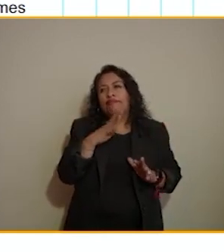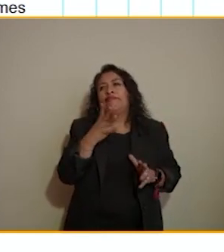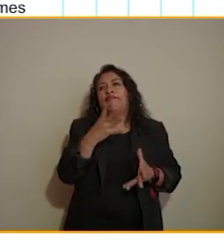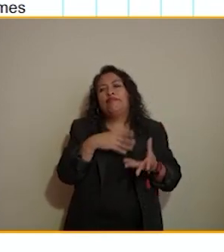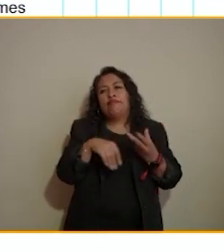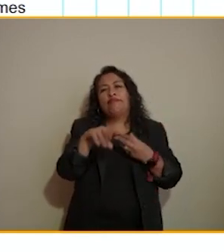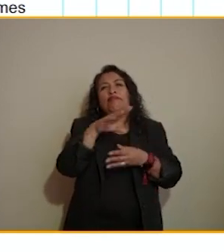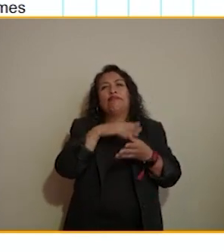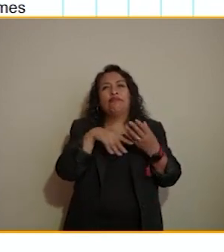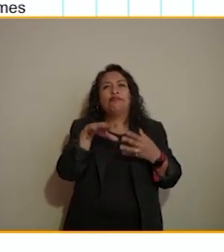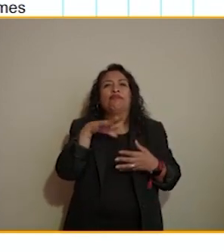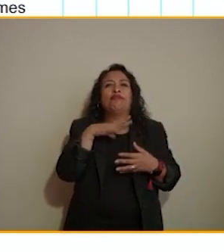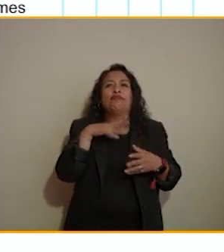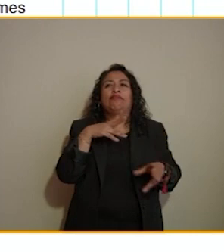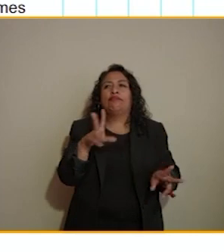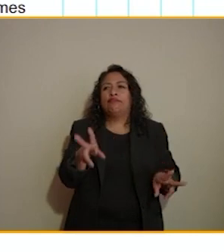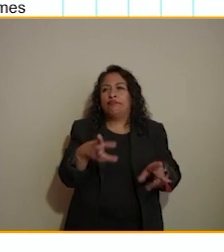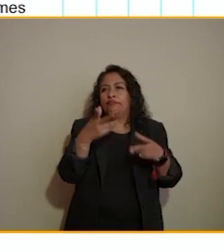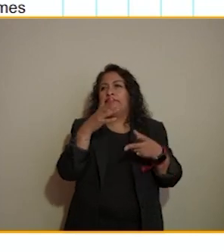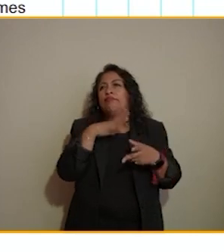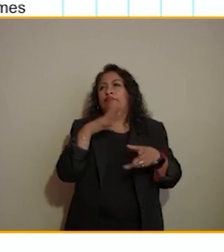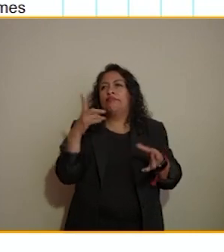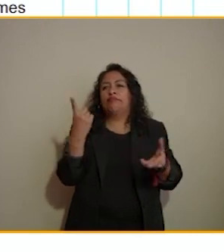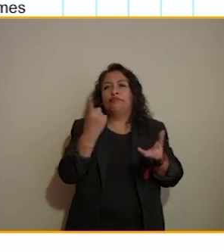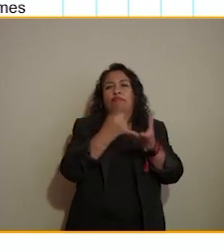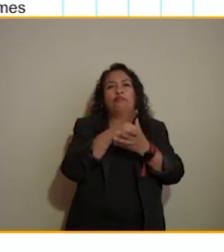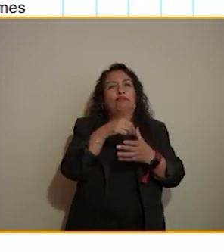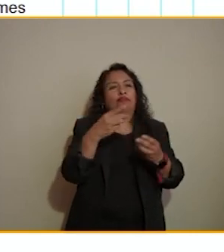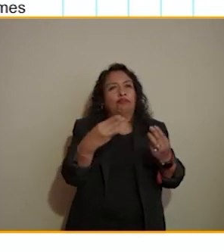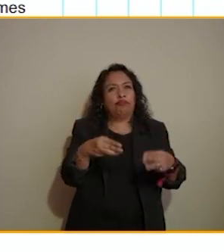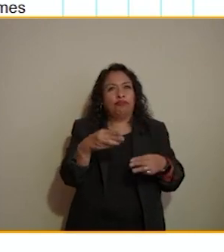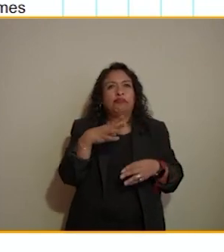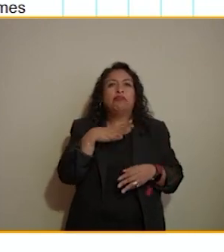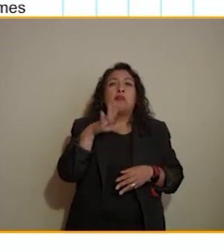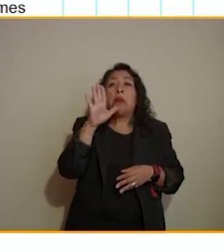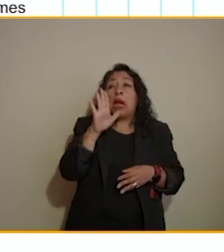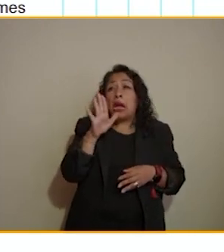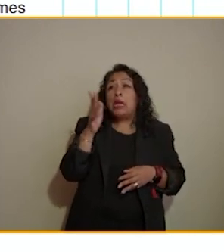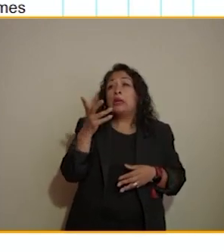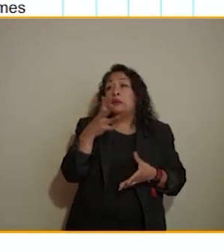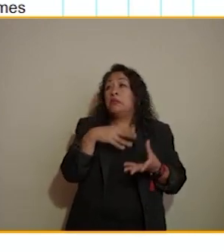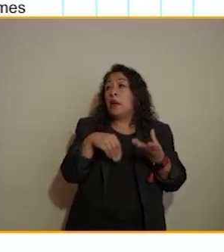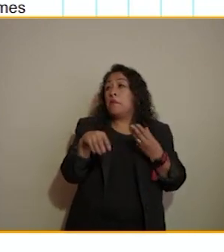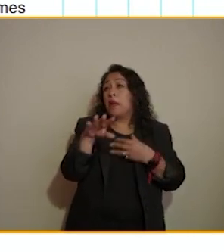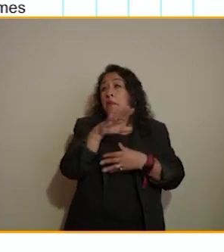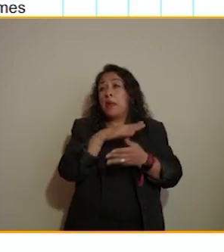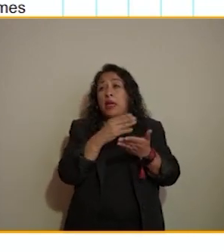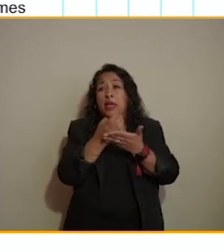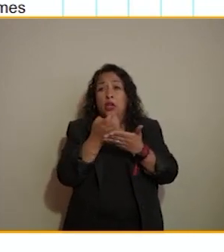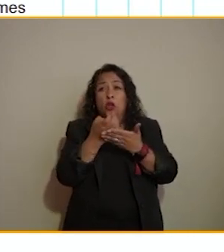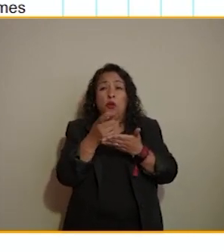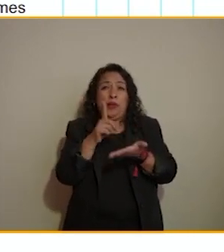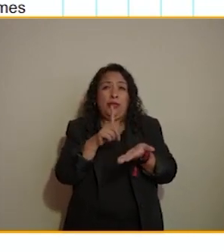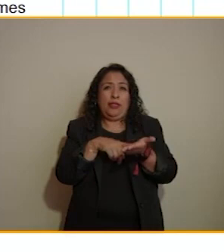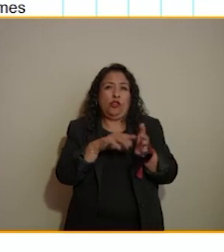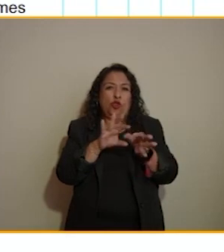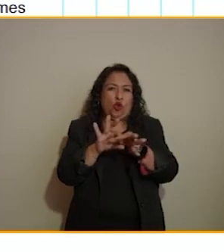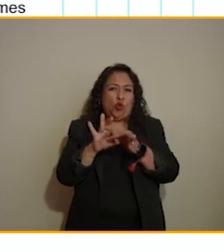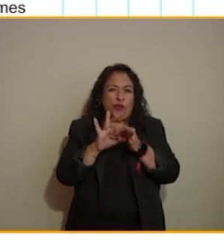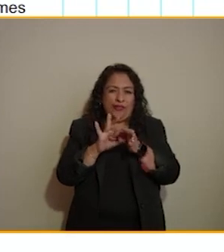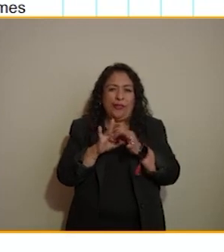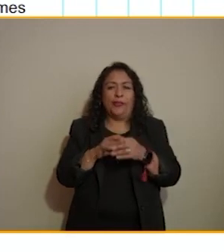flujo, en la que hay comercio, en la que hay inserción al mercado, en la que parece que hay dinamismo económico en la unidad